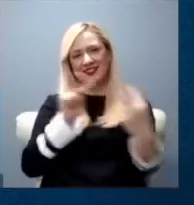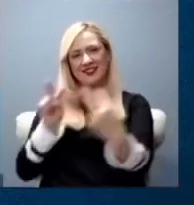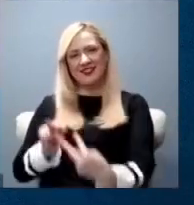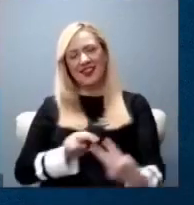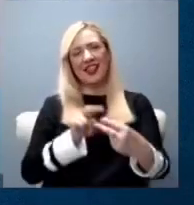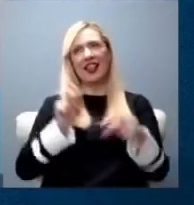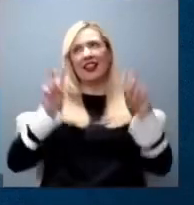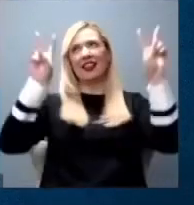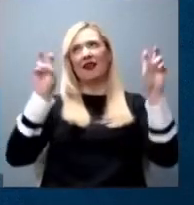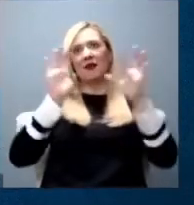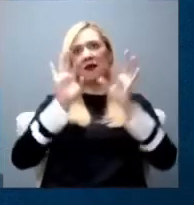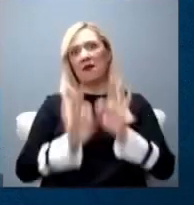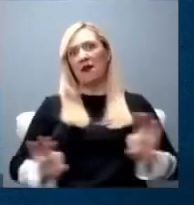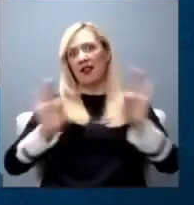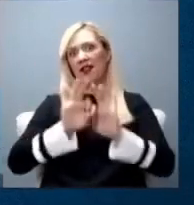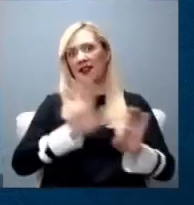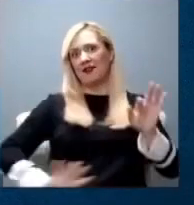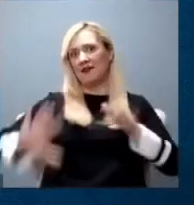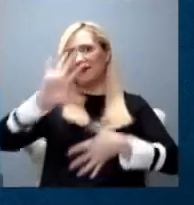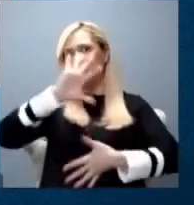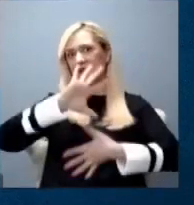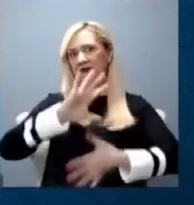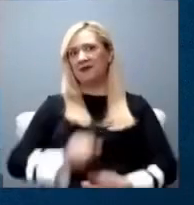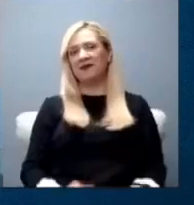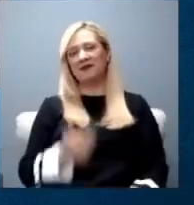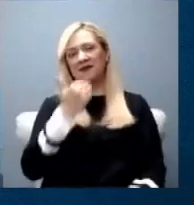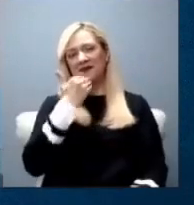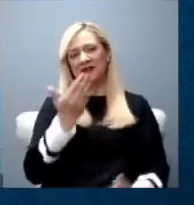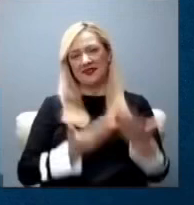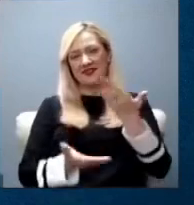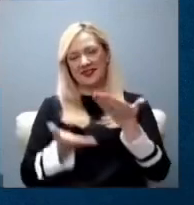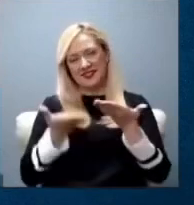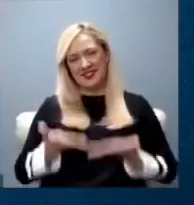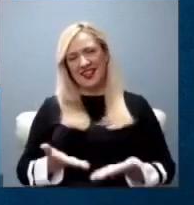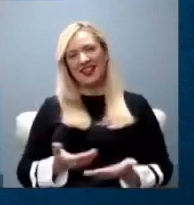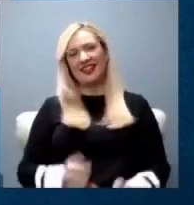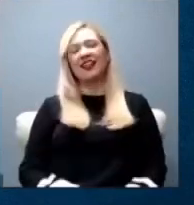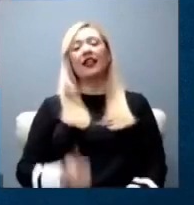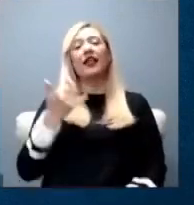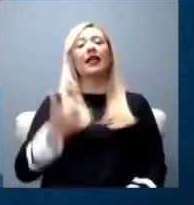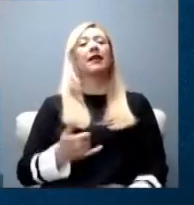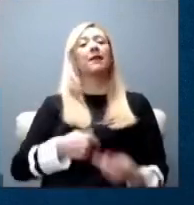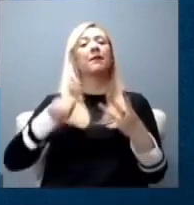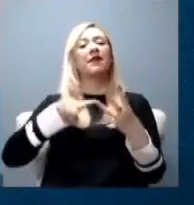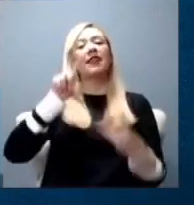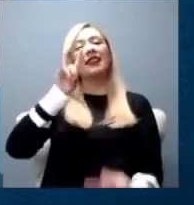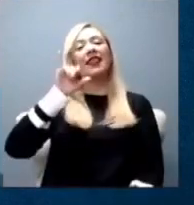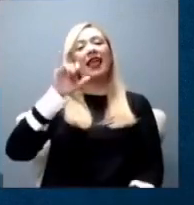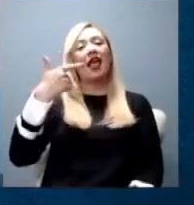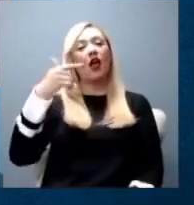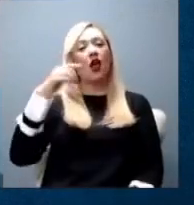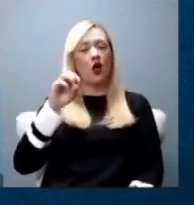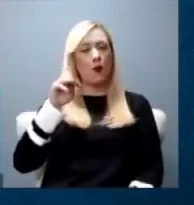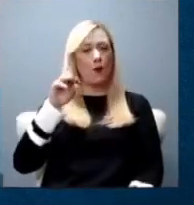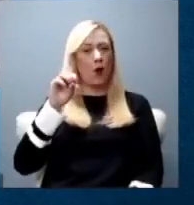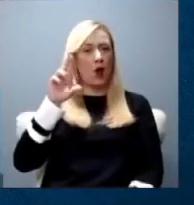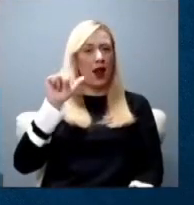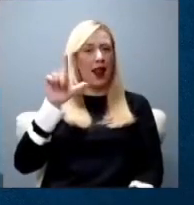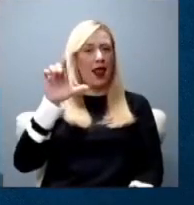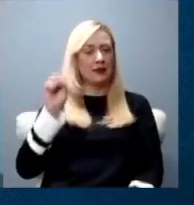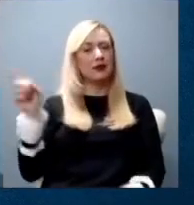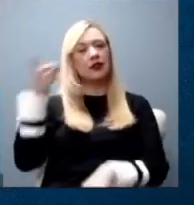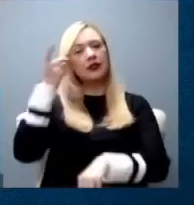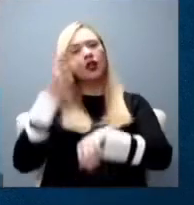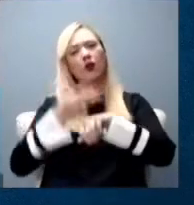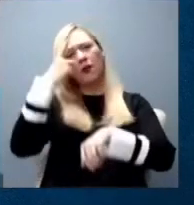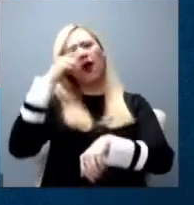tan importante para la región. Igualmente, Joaquín. Y finalmente presento a Diego Morales, director del área de litigio y defensa legal del Centro de